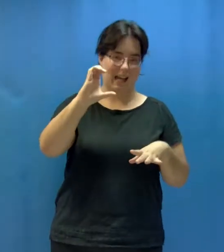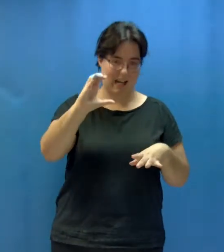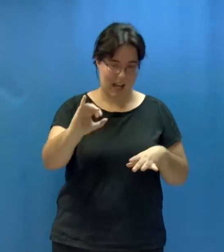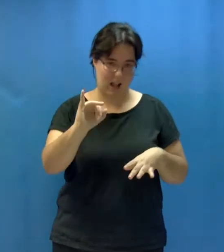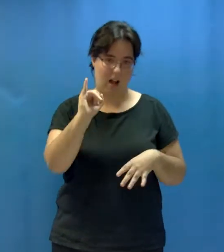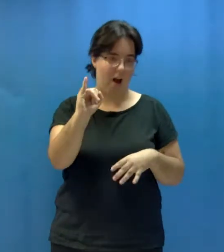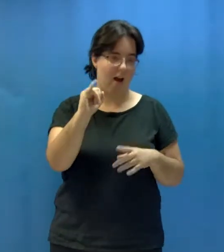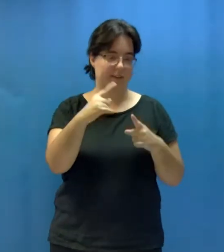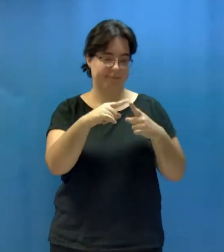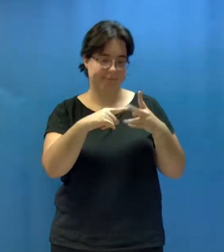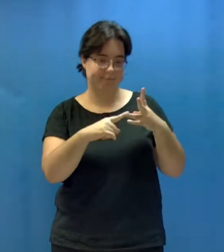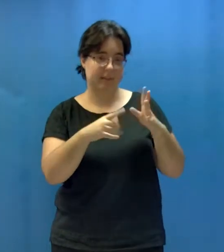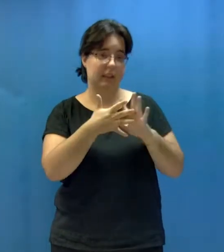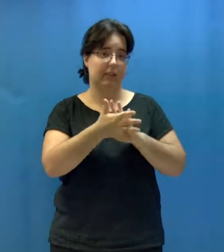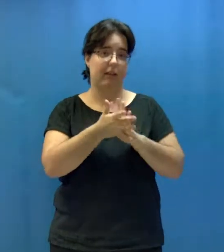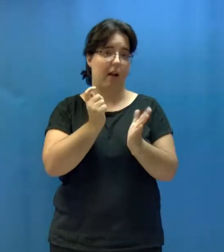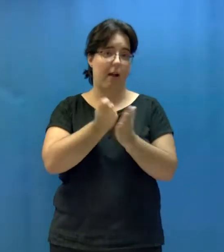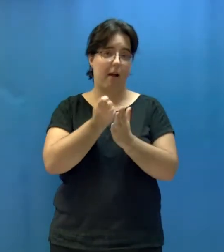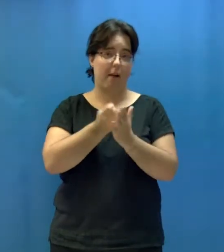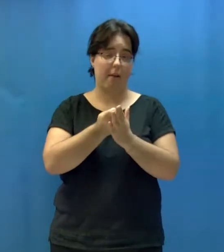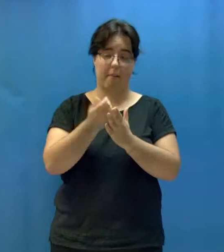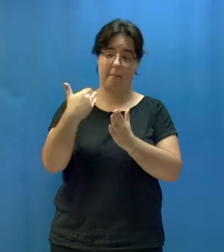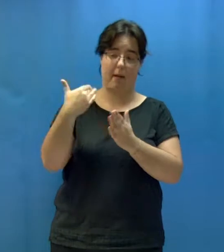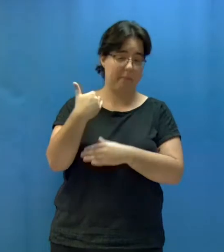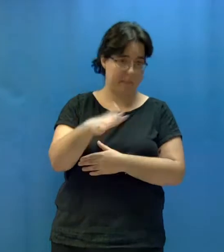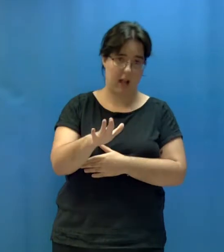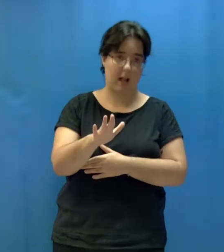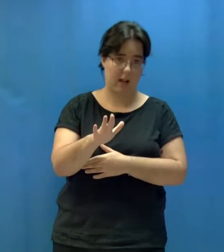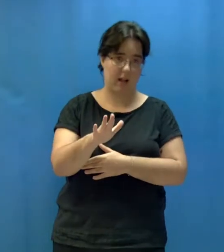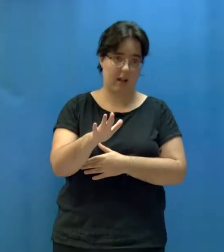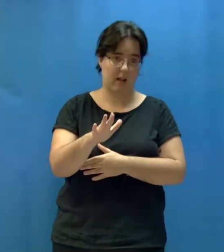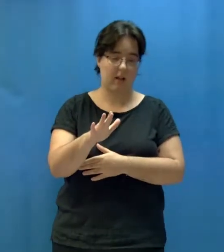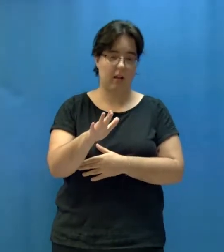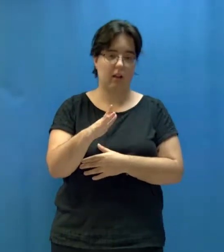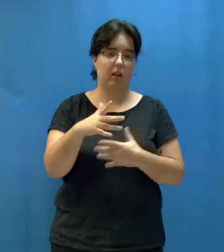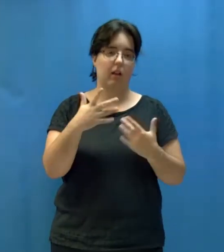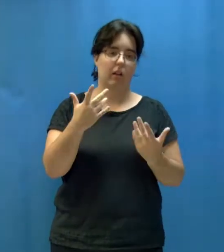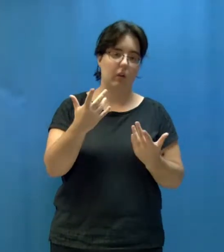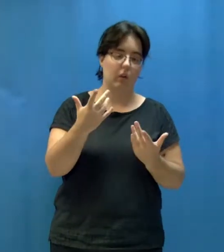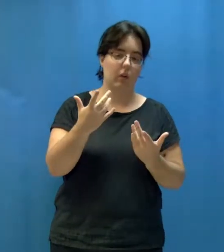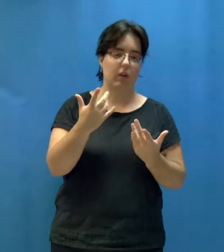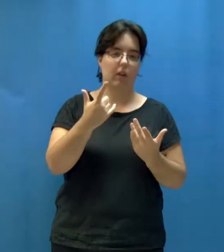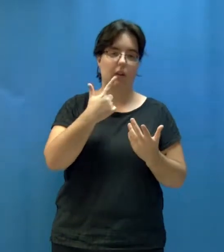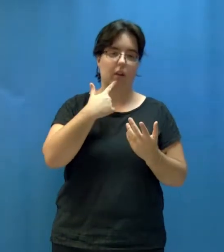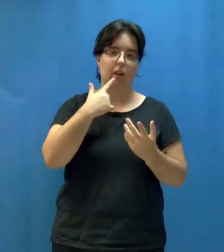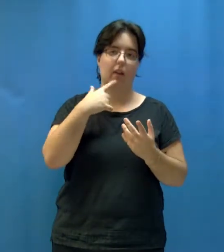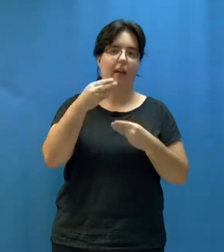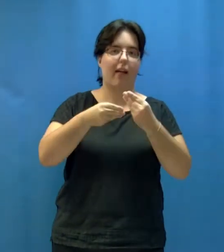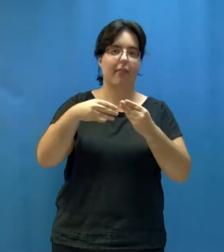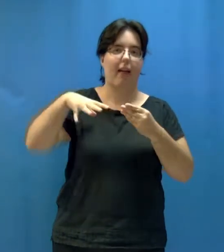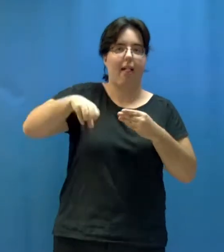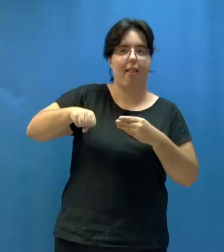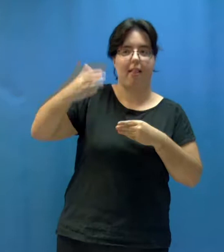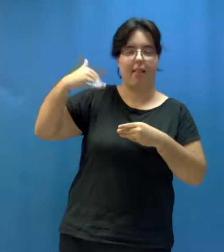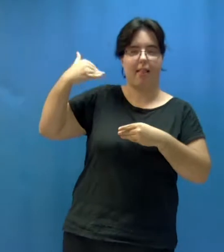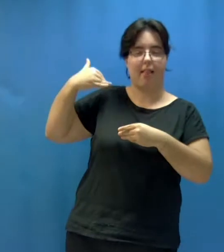ni más ni menos que pagos irregulares de facturas indebidamente contratadas, recurre al pasado del Partido Popular y